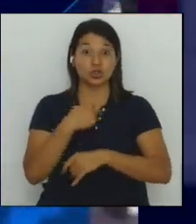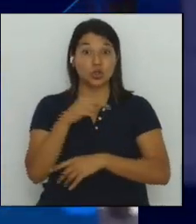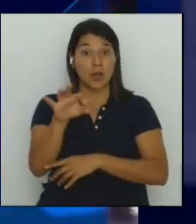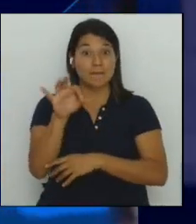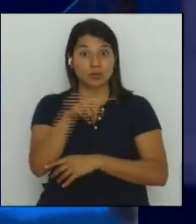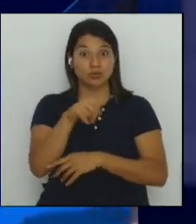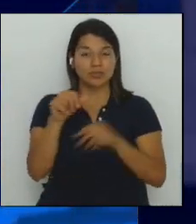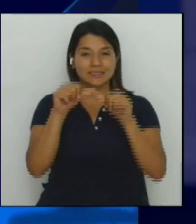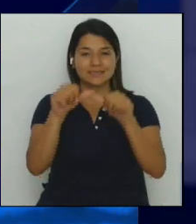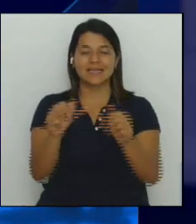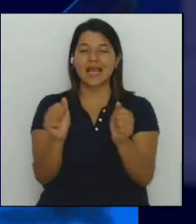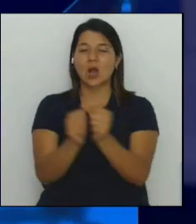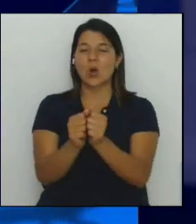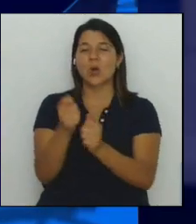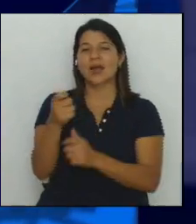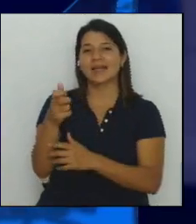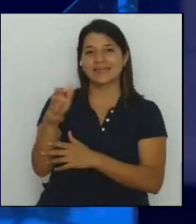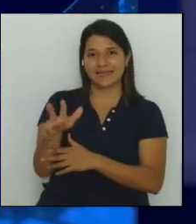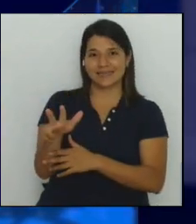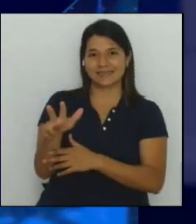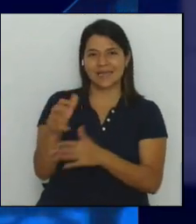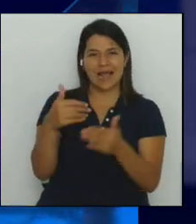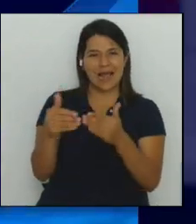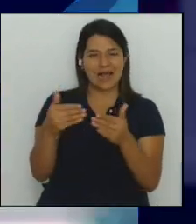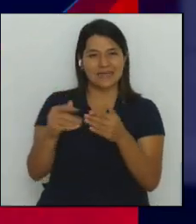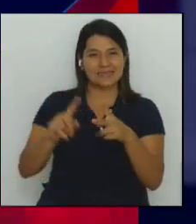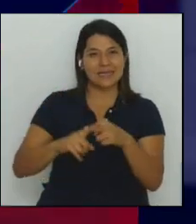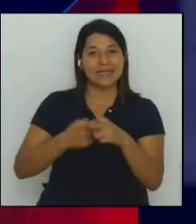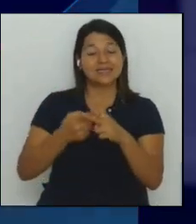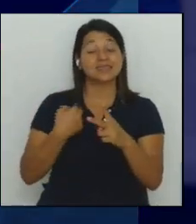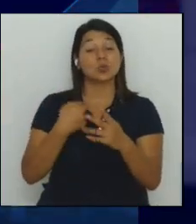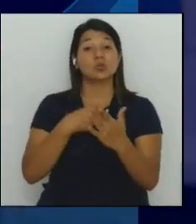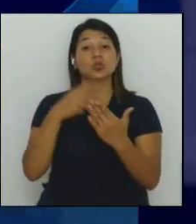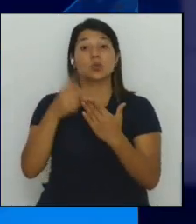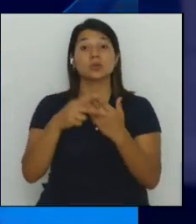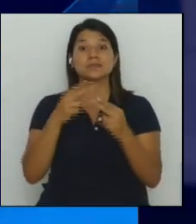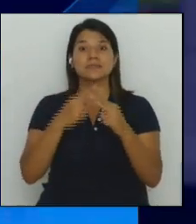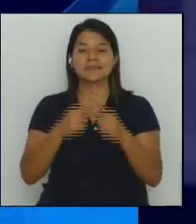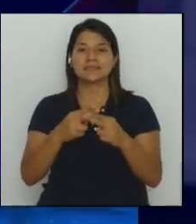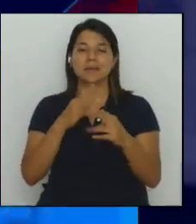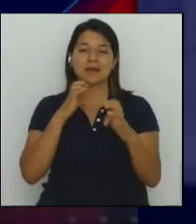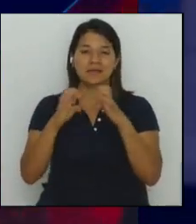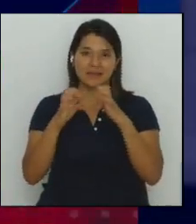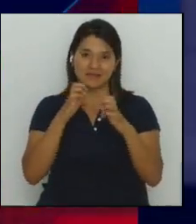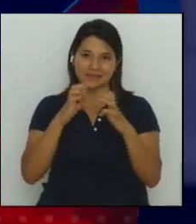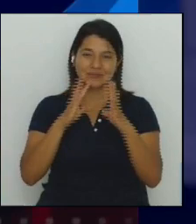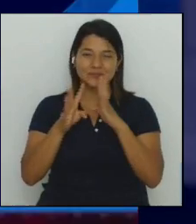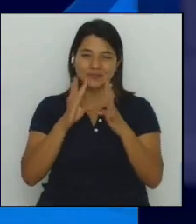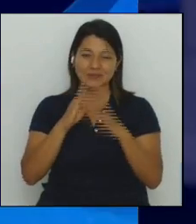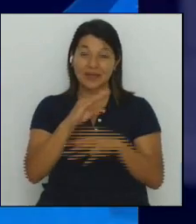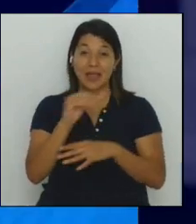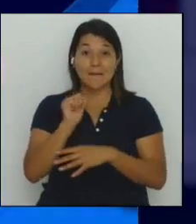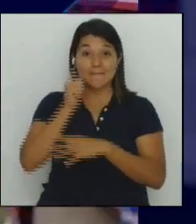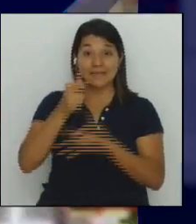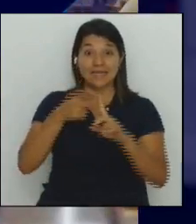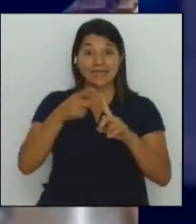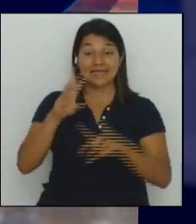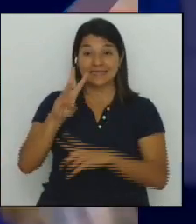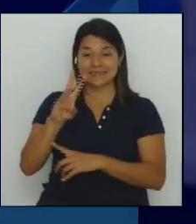Canal 13. En pocos minutos estará iniciando nuestro programa de entrevistas Conversamos y mañana desde las 6:30